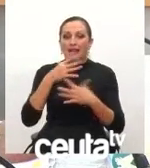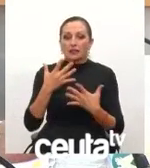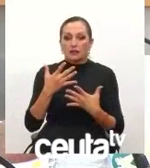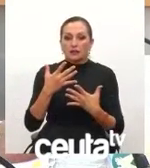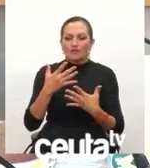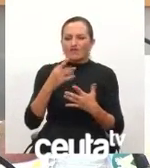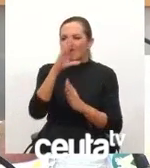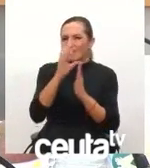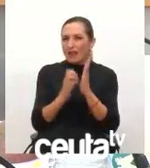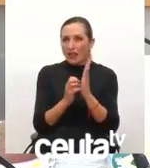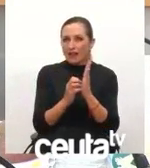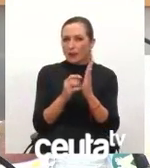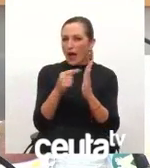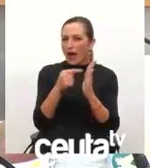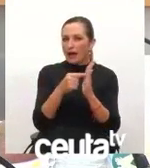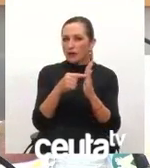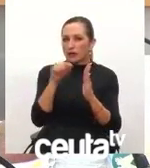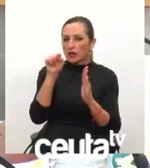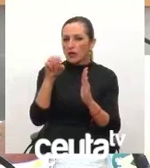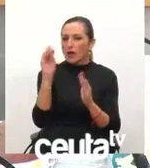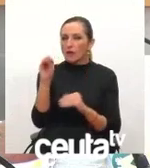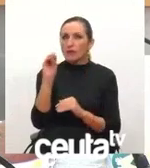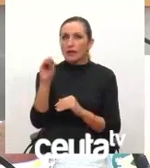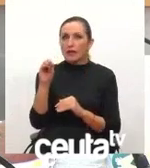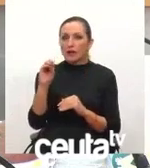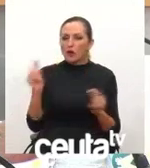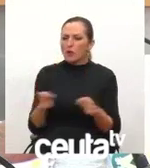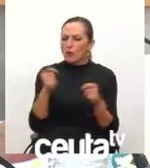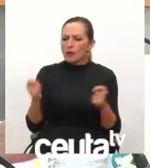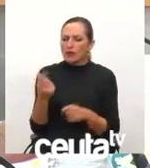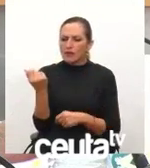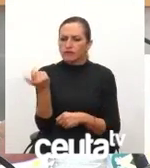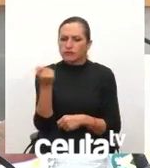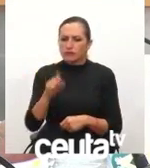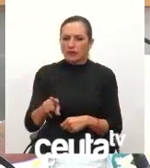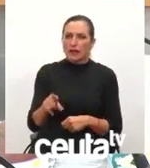El dato por el que usted pregunta, que cuánto hemos gastado en publicidad y redacción